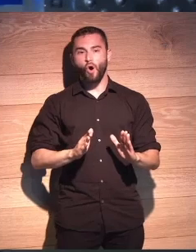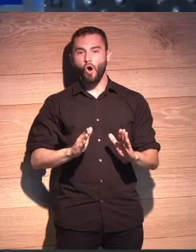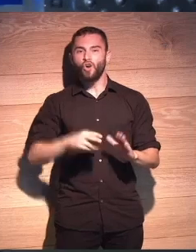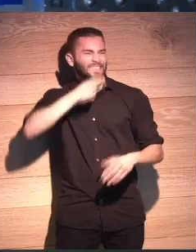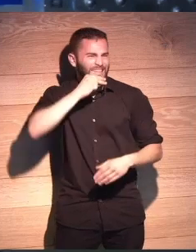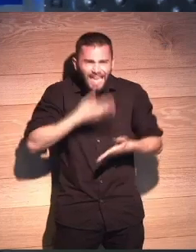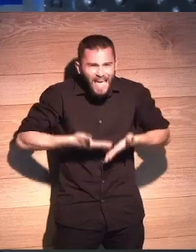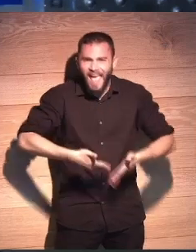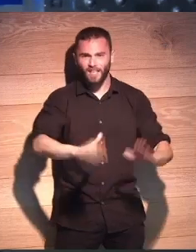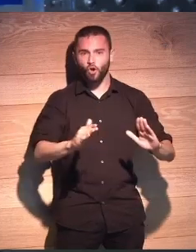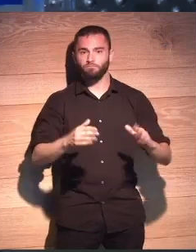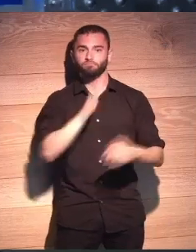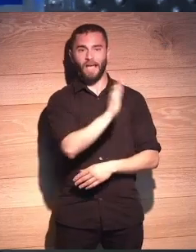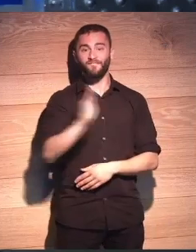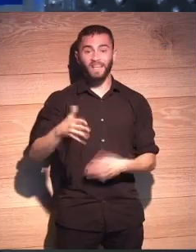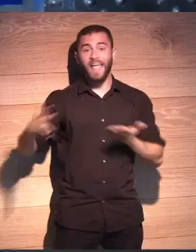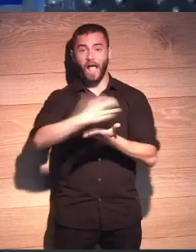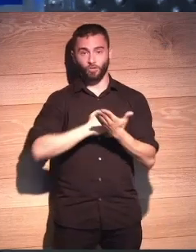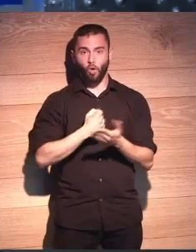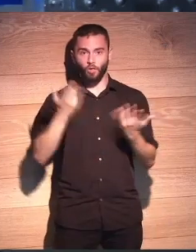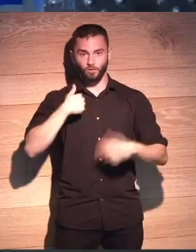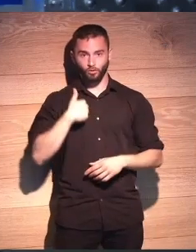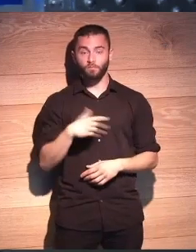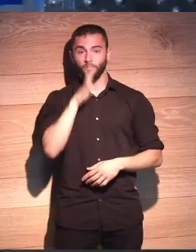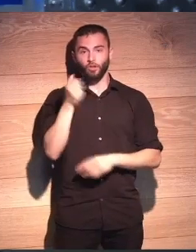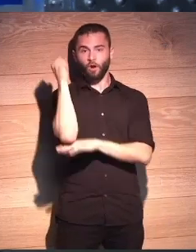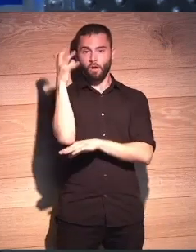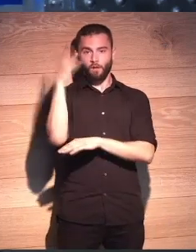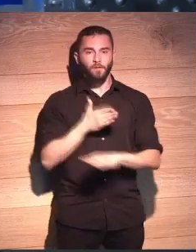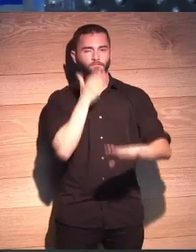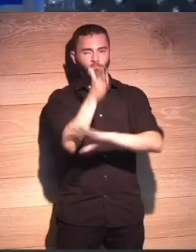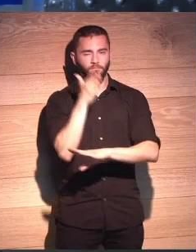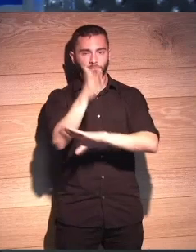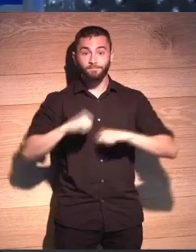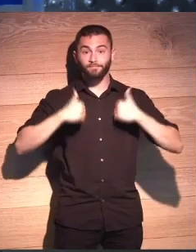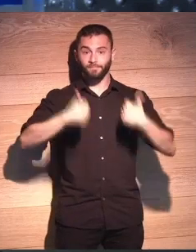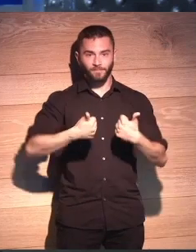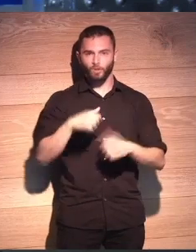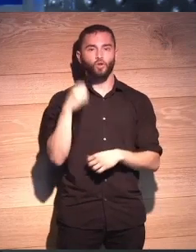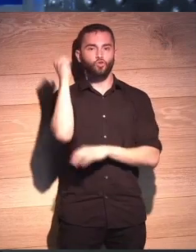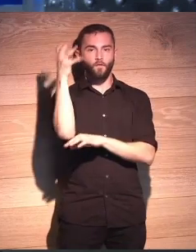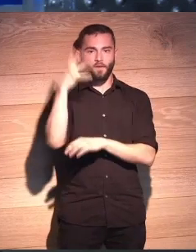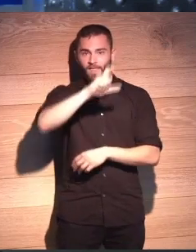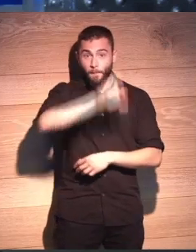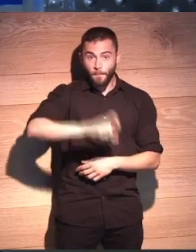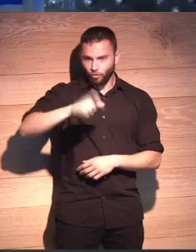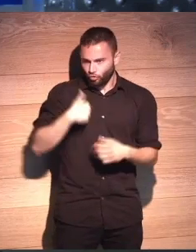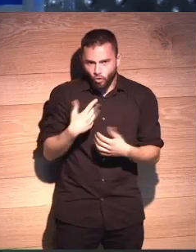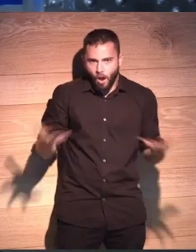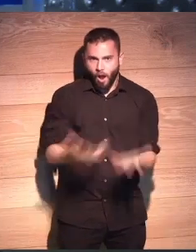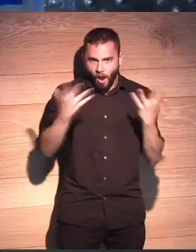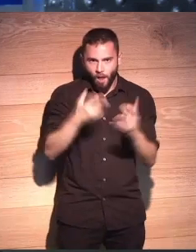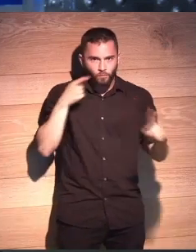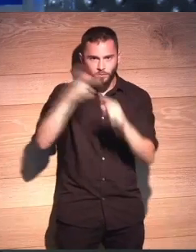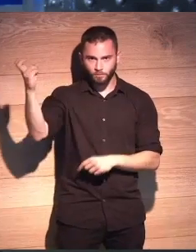nuestros nietos. Por eso, cuando empecé a asistir a conferencias de gente... que os animo a que vengáis y si